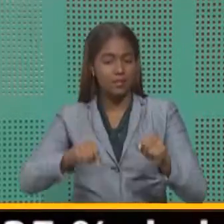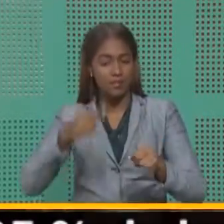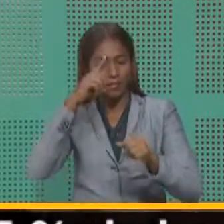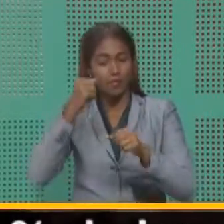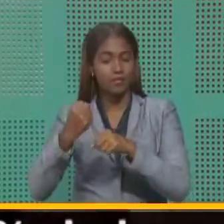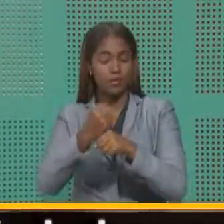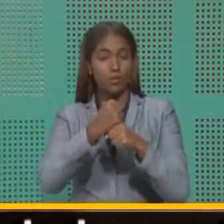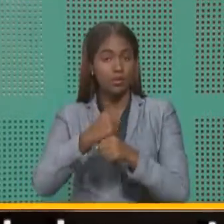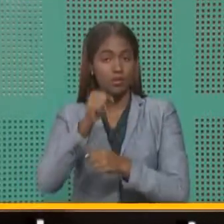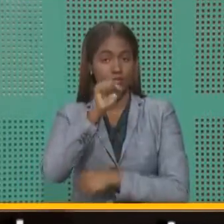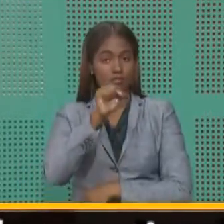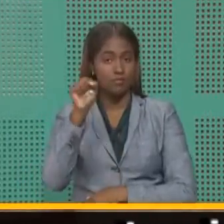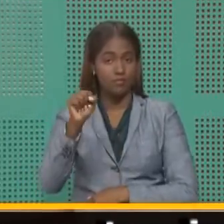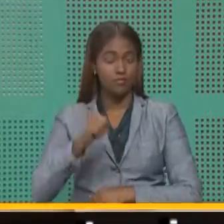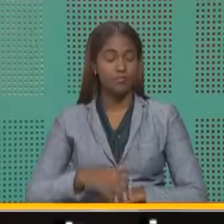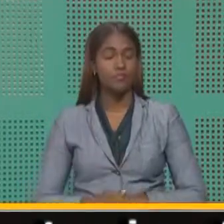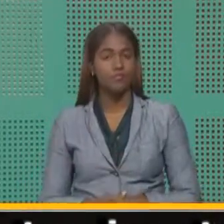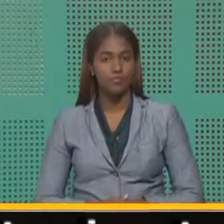social